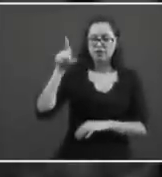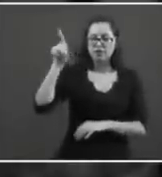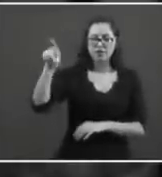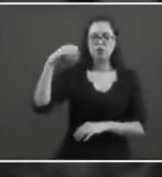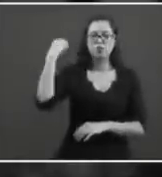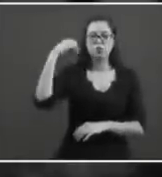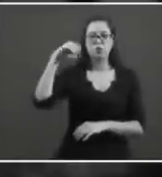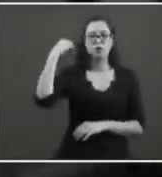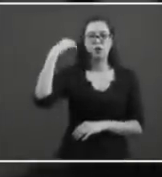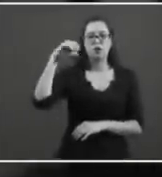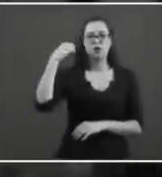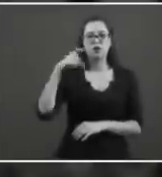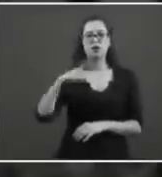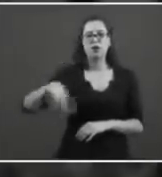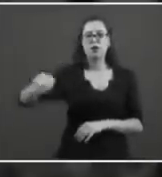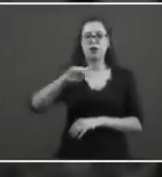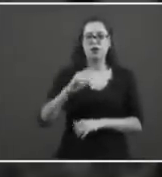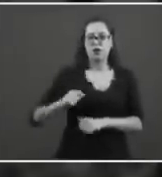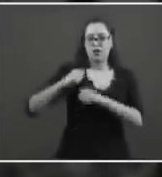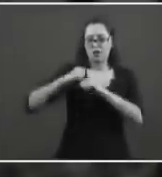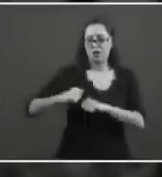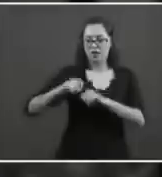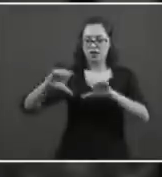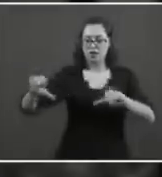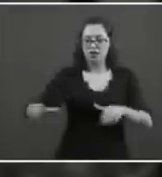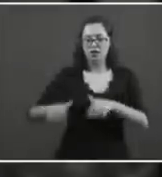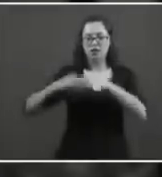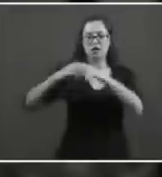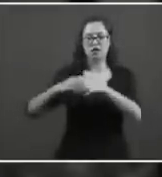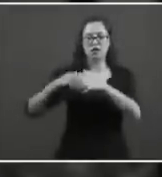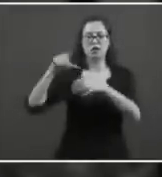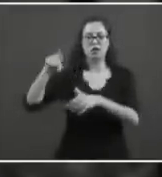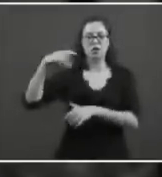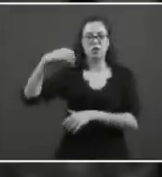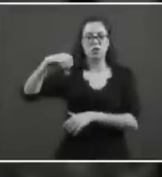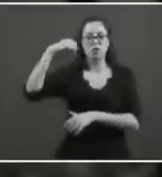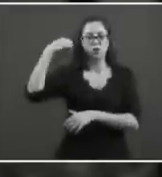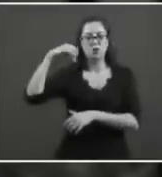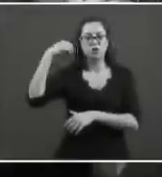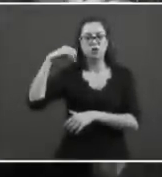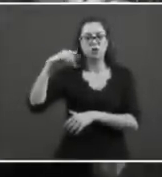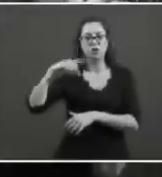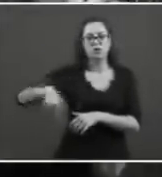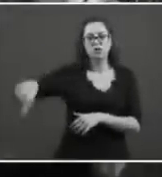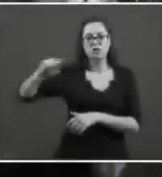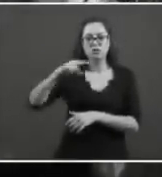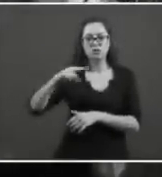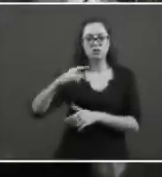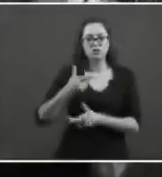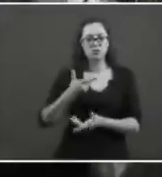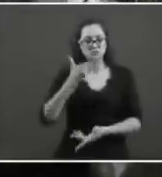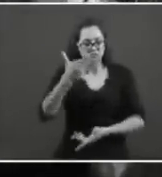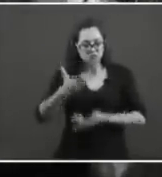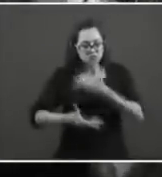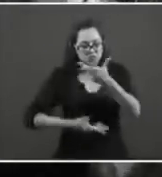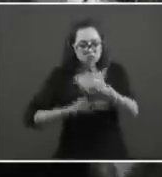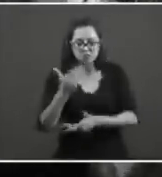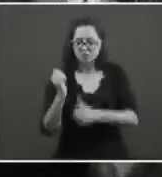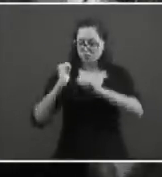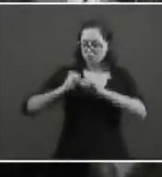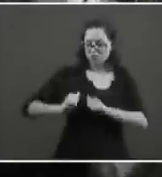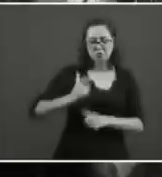y de cómo hay autoridades comunales en Oaxaca que no cobran por el servicio comunitario de ser